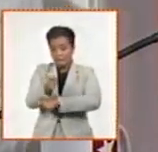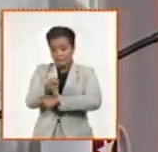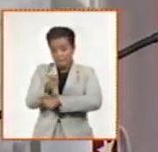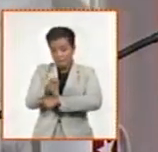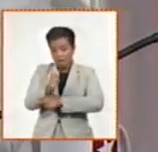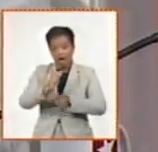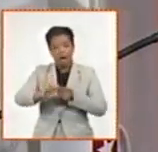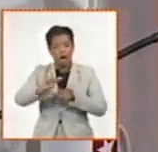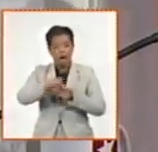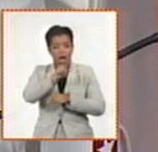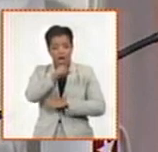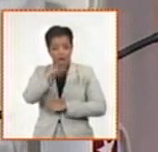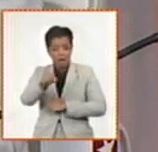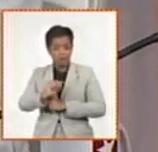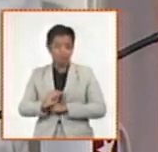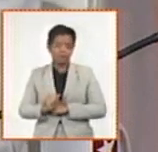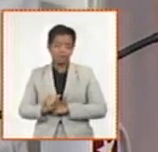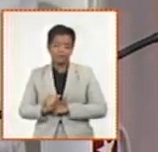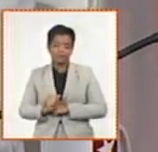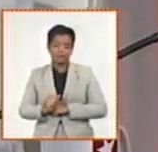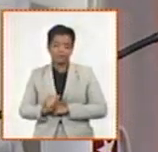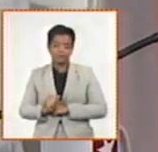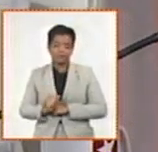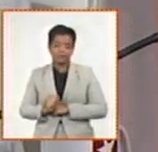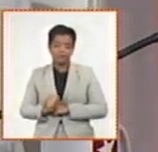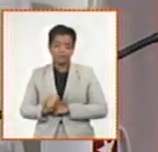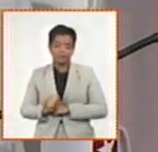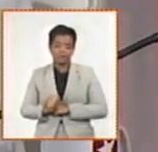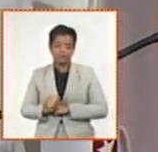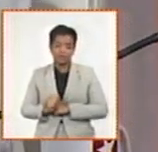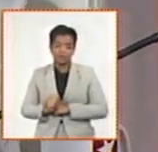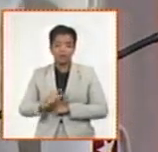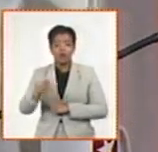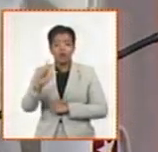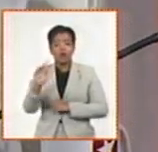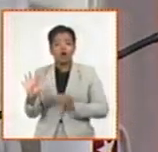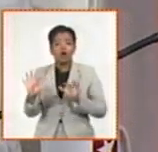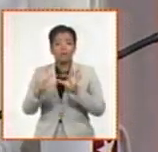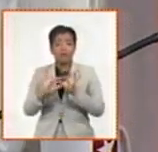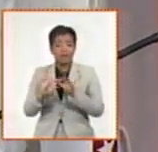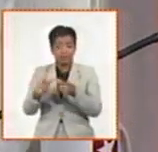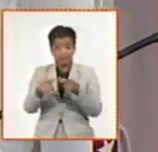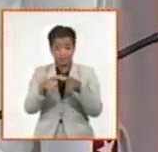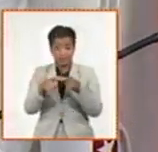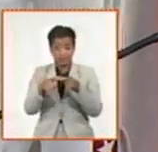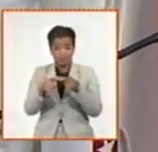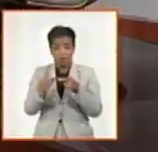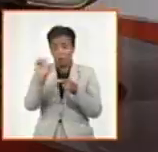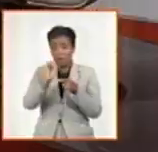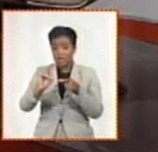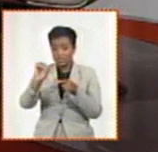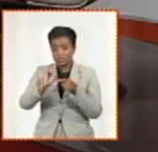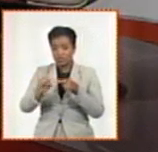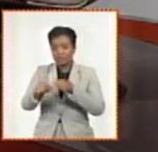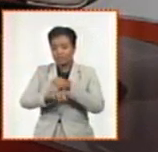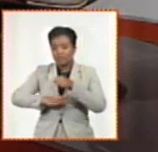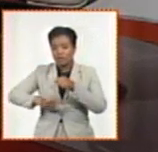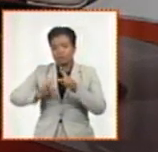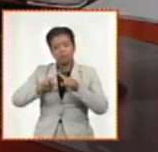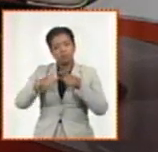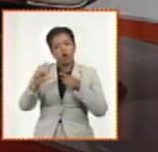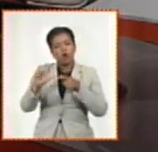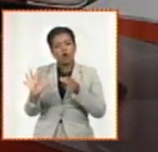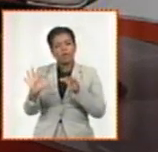desarrollamos, la propia estructura, porque utilizamos la cooperativa, la organización. Eso iba a decir, ¿por qué cooperativa?